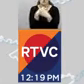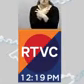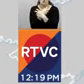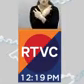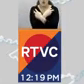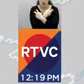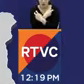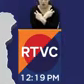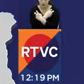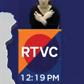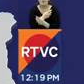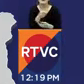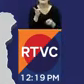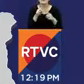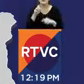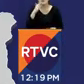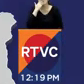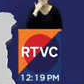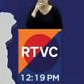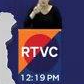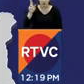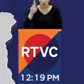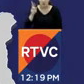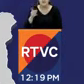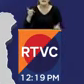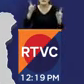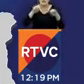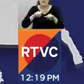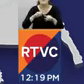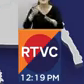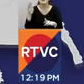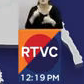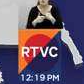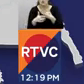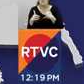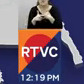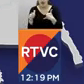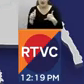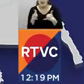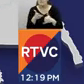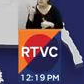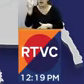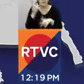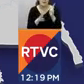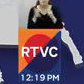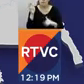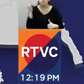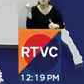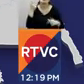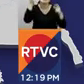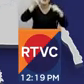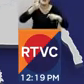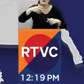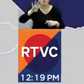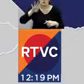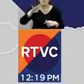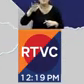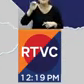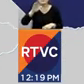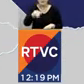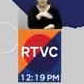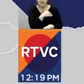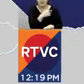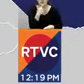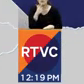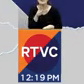Bogotá, Riohacha, Bogotá y Bogotá, San José del Guaviare, entre otros. El ministerio informó que recibió